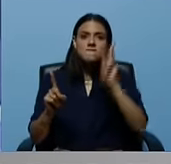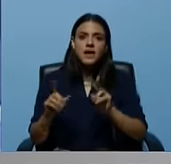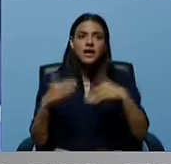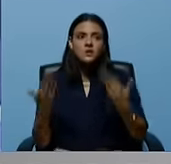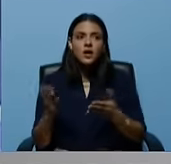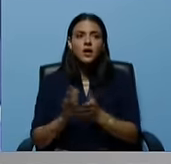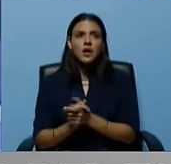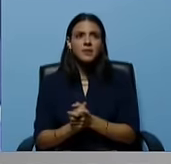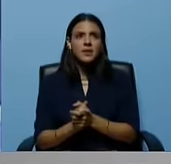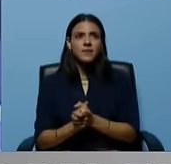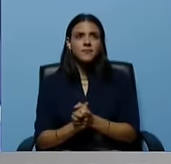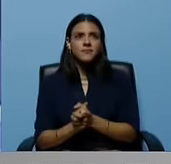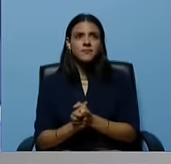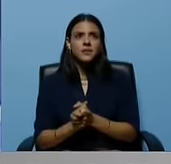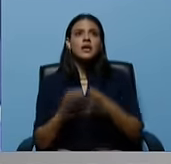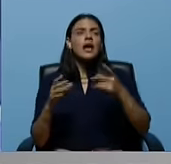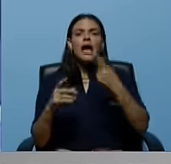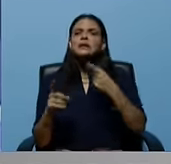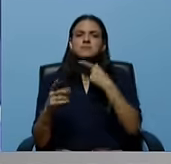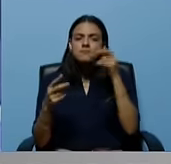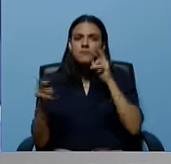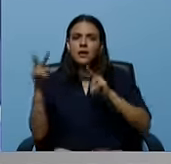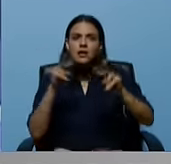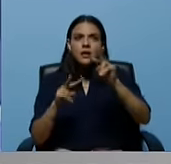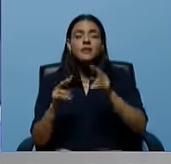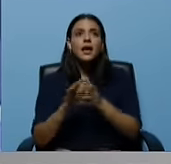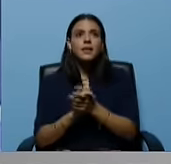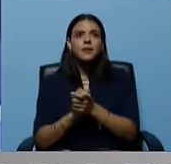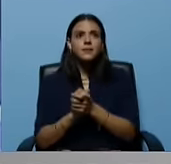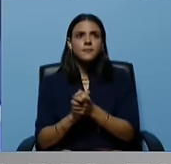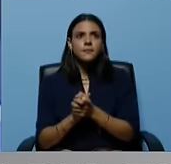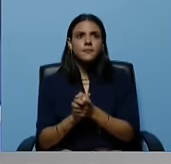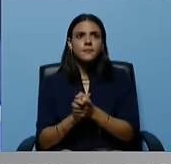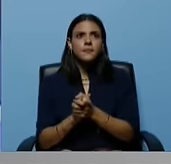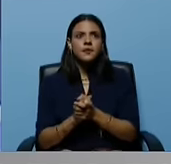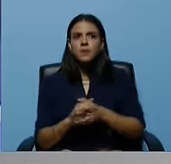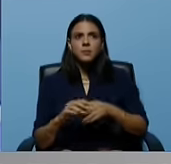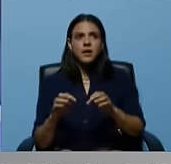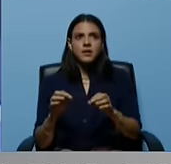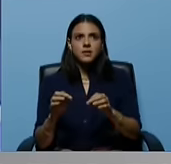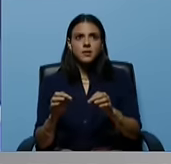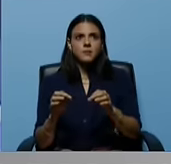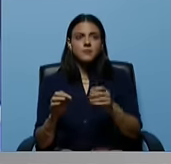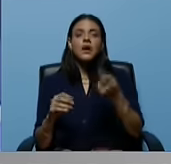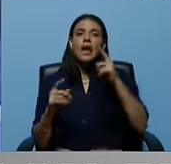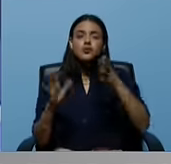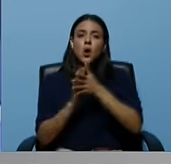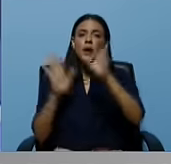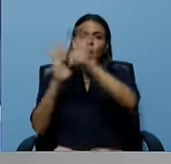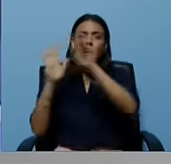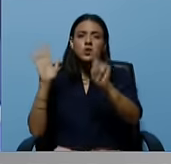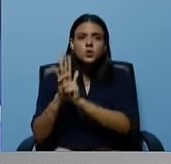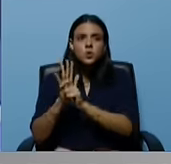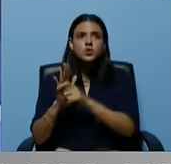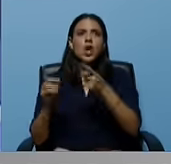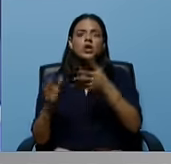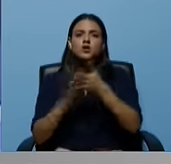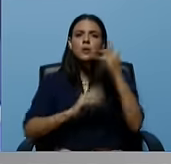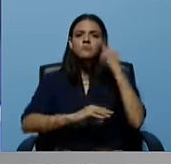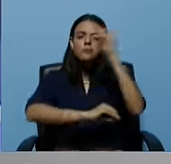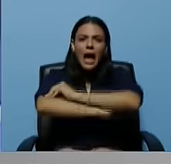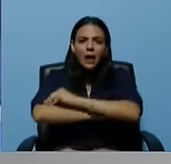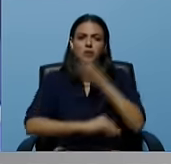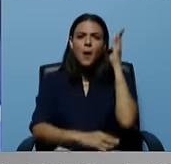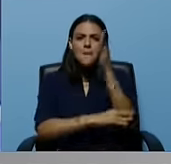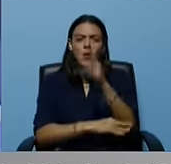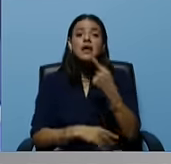Venezuela. Puede no gustarte, puede gustarte mucho, pero tu obligación constitucional es acatar la sentencia. Y aquí el señor